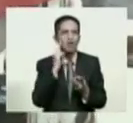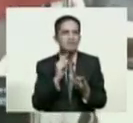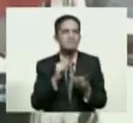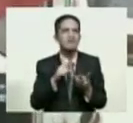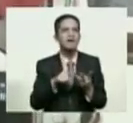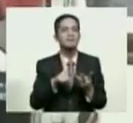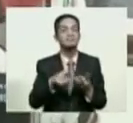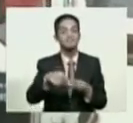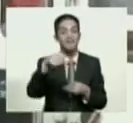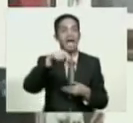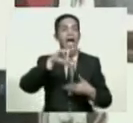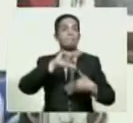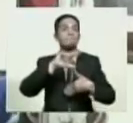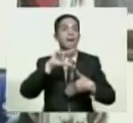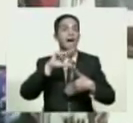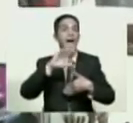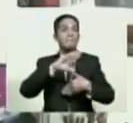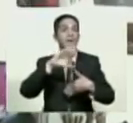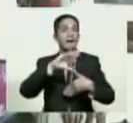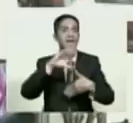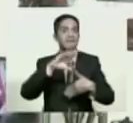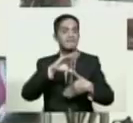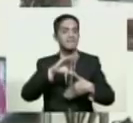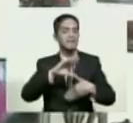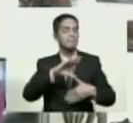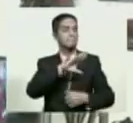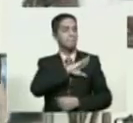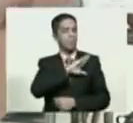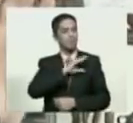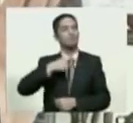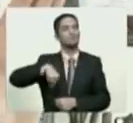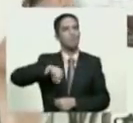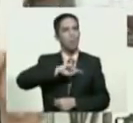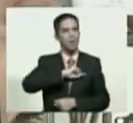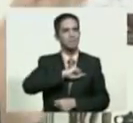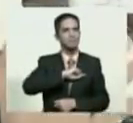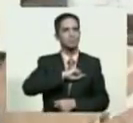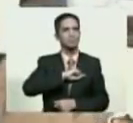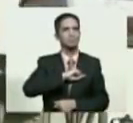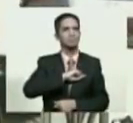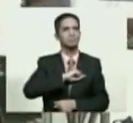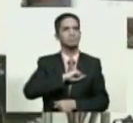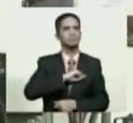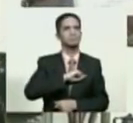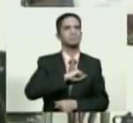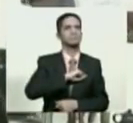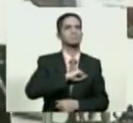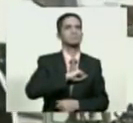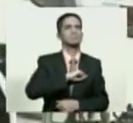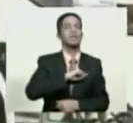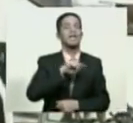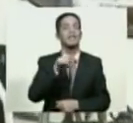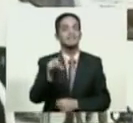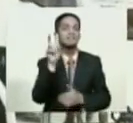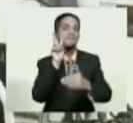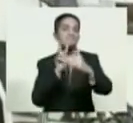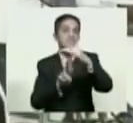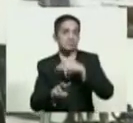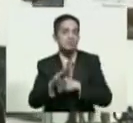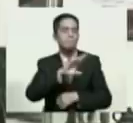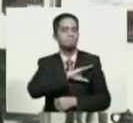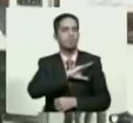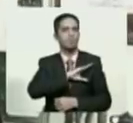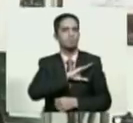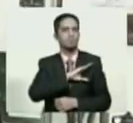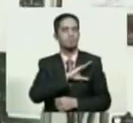¿Nuestra América es nuestra o no es América? ¿Será la América para los americanos del norte? Esa visión nuestroamericana,